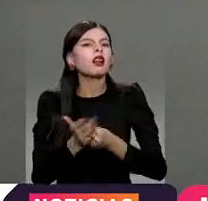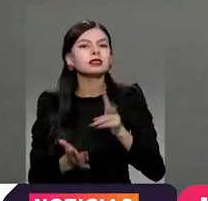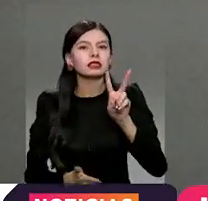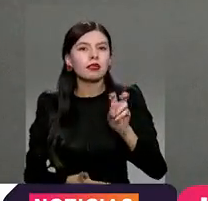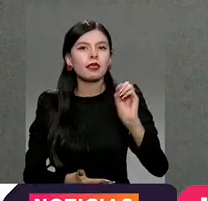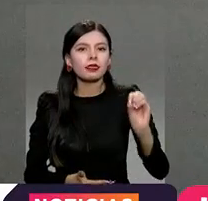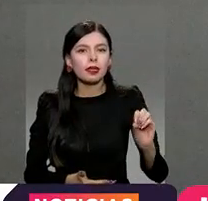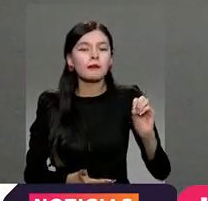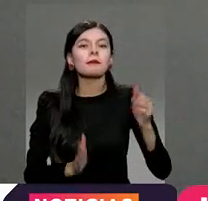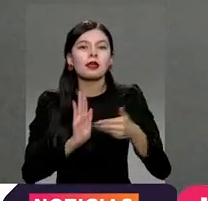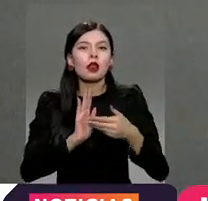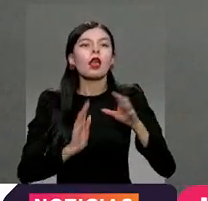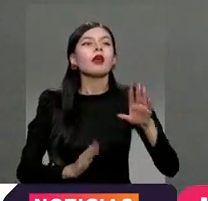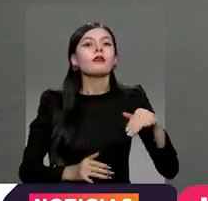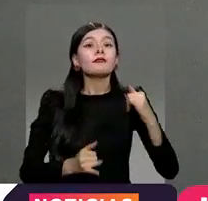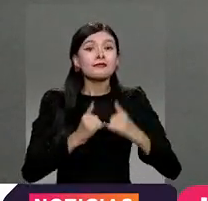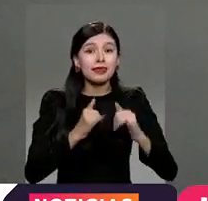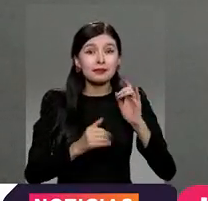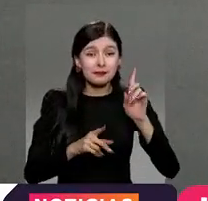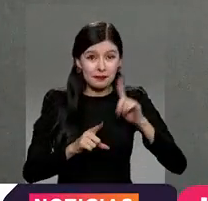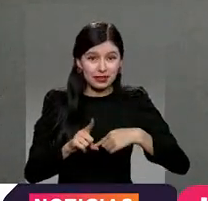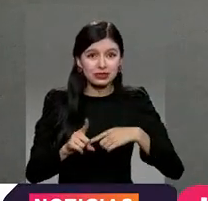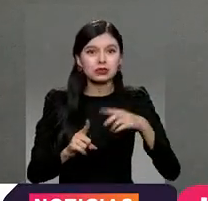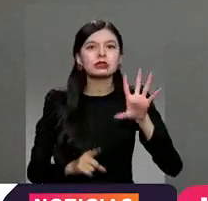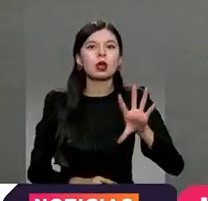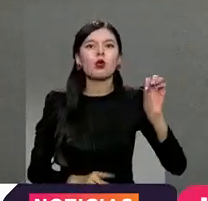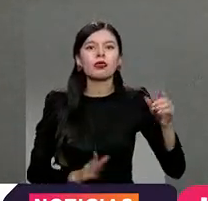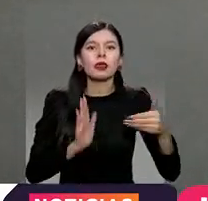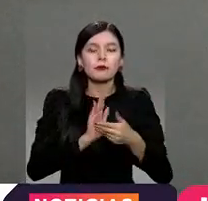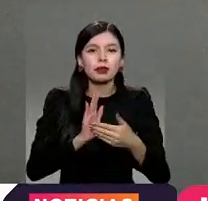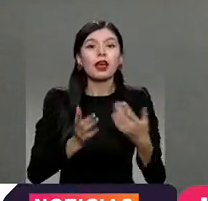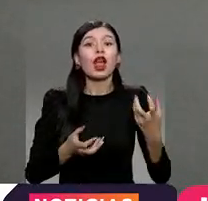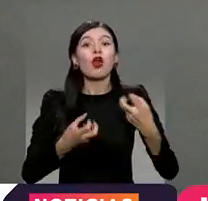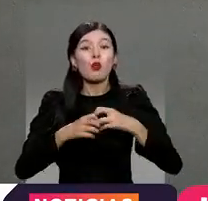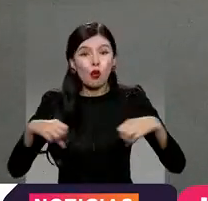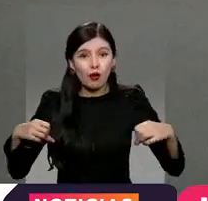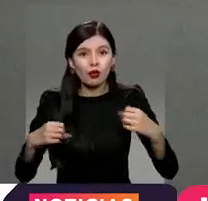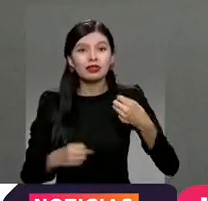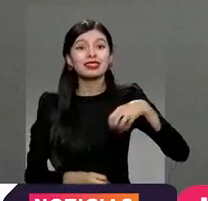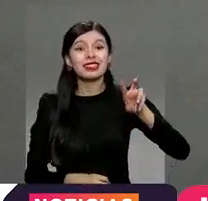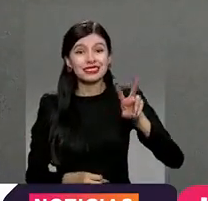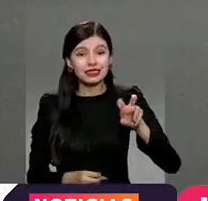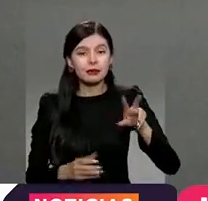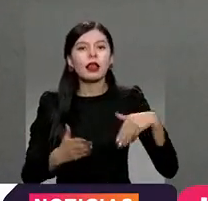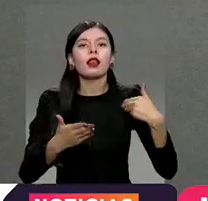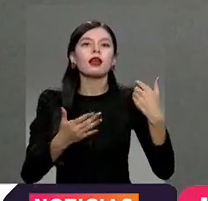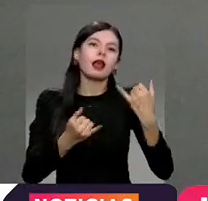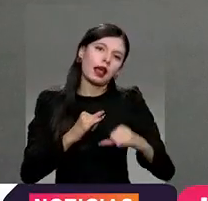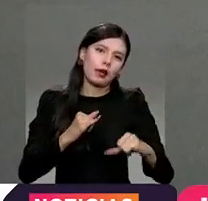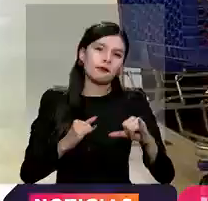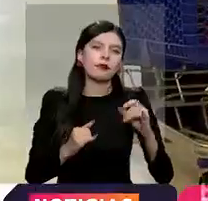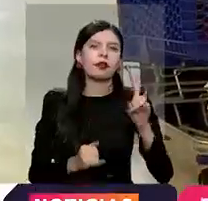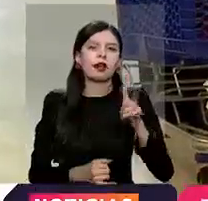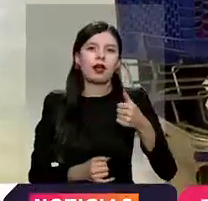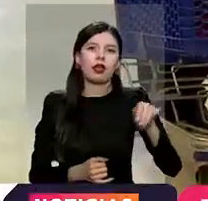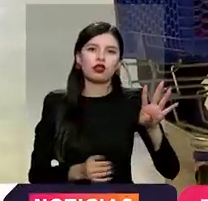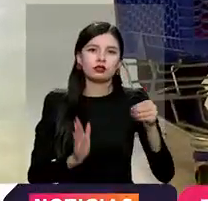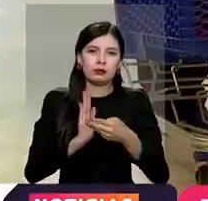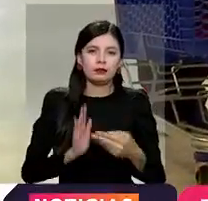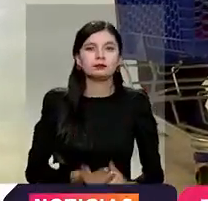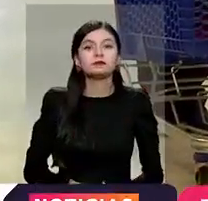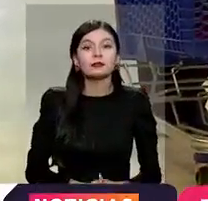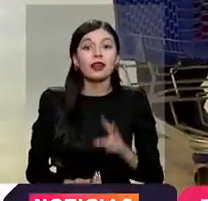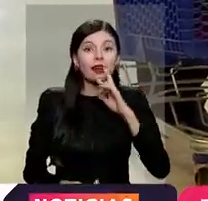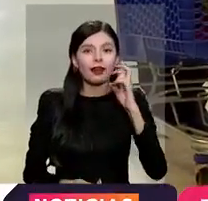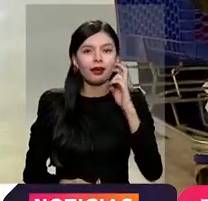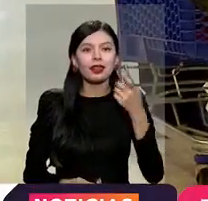mil al final del mes, el huevo de 17 mil a 14 mil y la carne de 16 mil a 9 mil. Incrementó el consumo